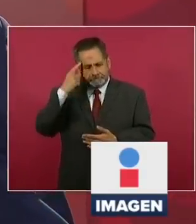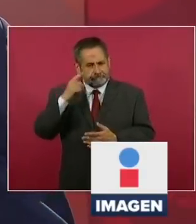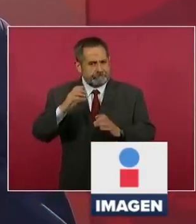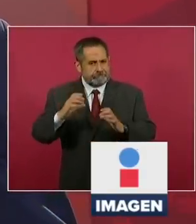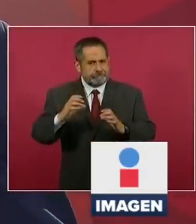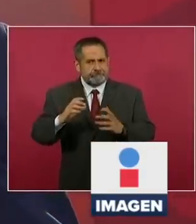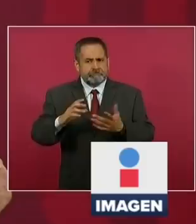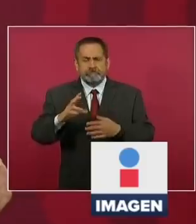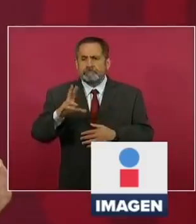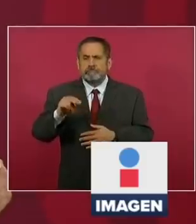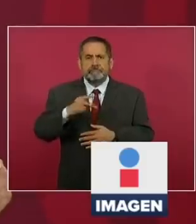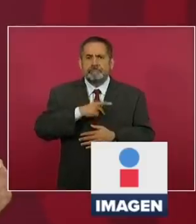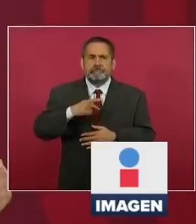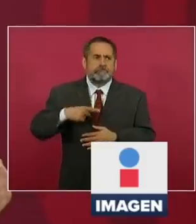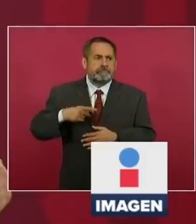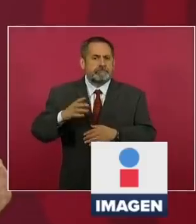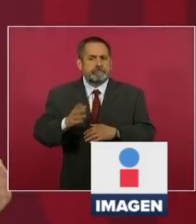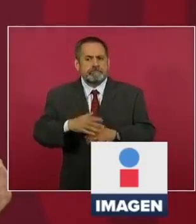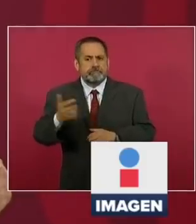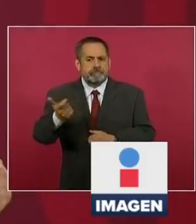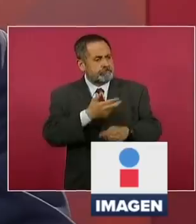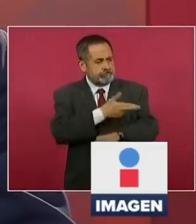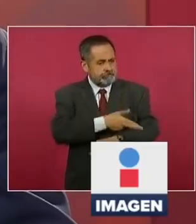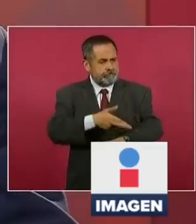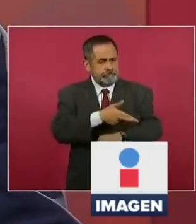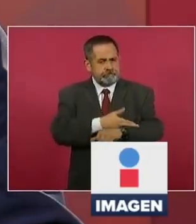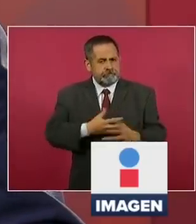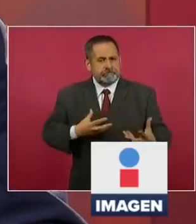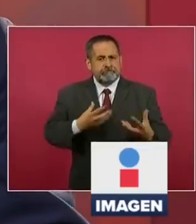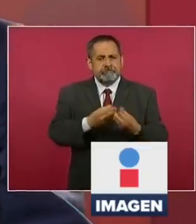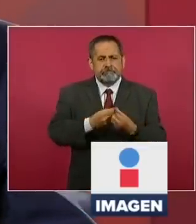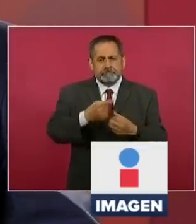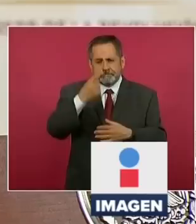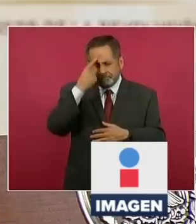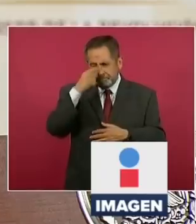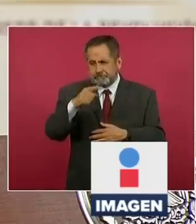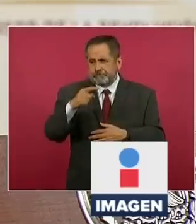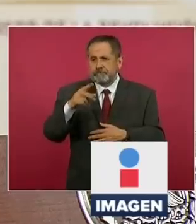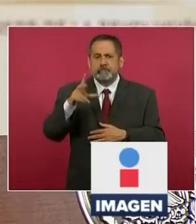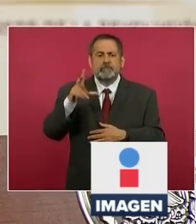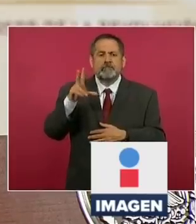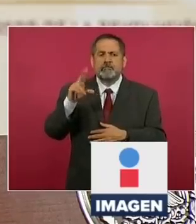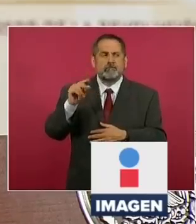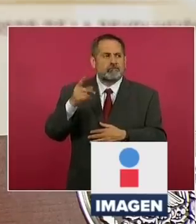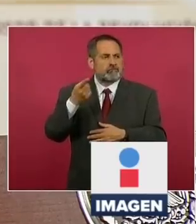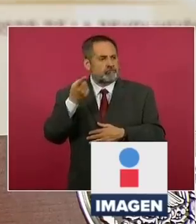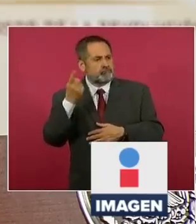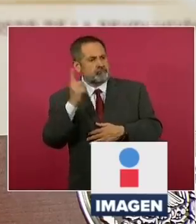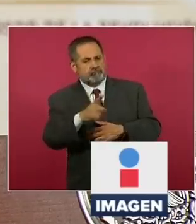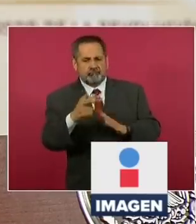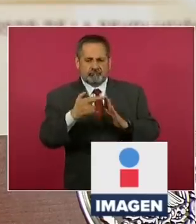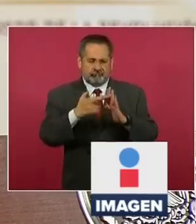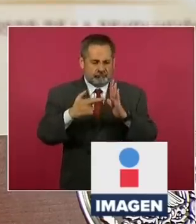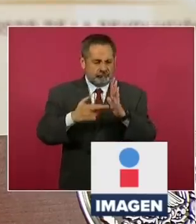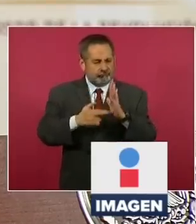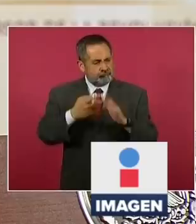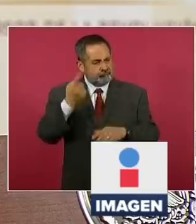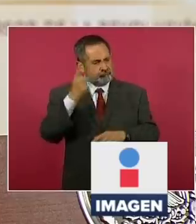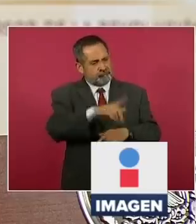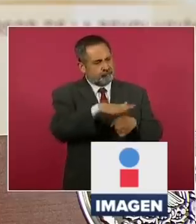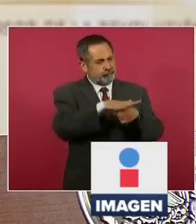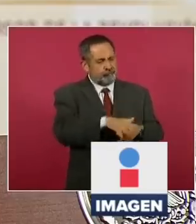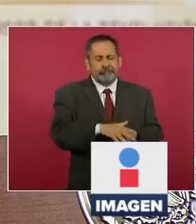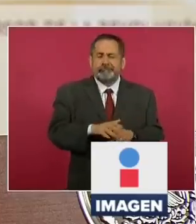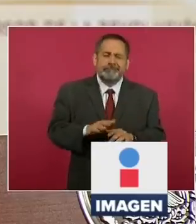haya carestía de la vida sin medidas coercitivas. No se trata